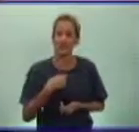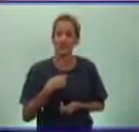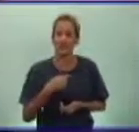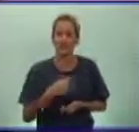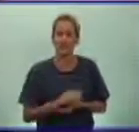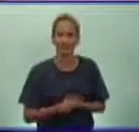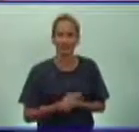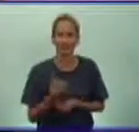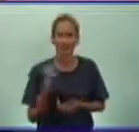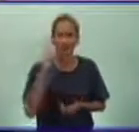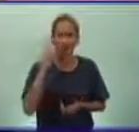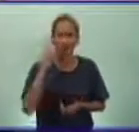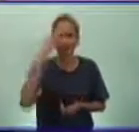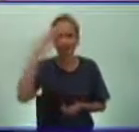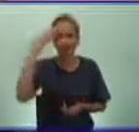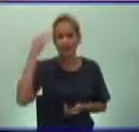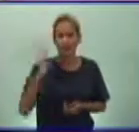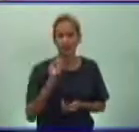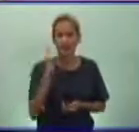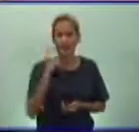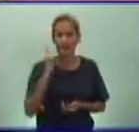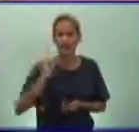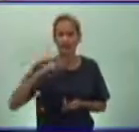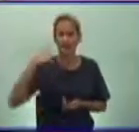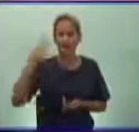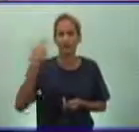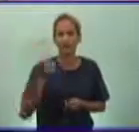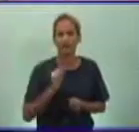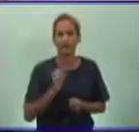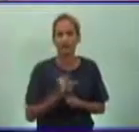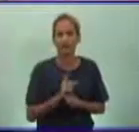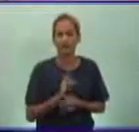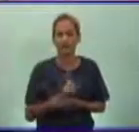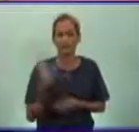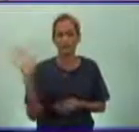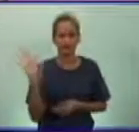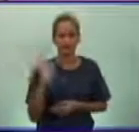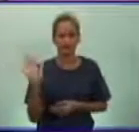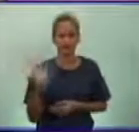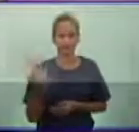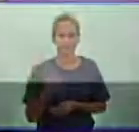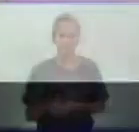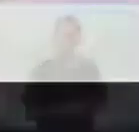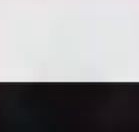No lo olviden. Nos vemos en otra oportunidad. Hasta entonces.